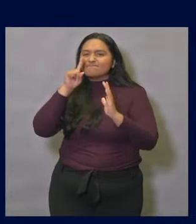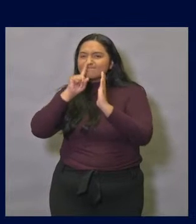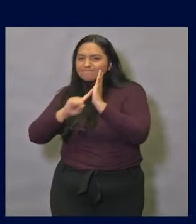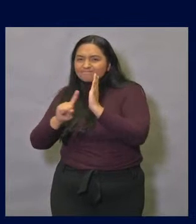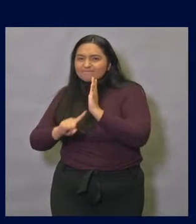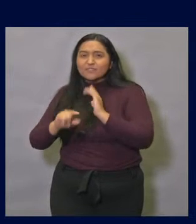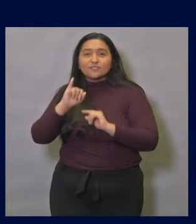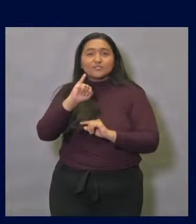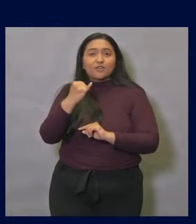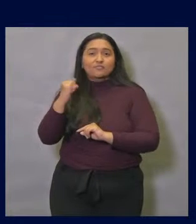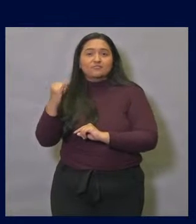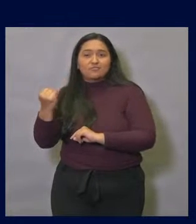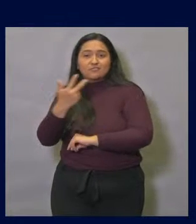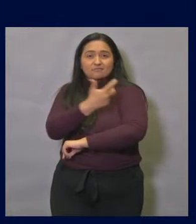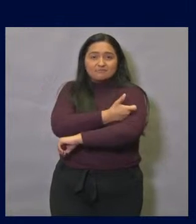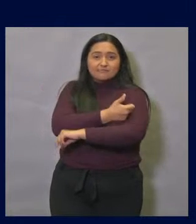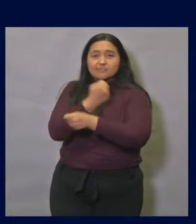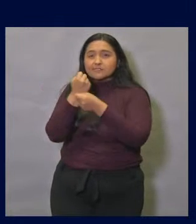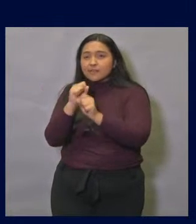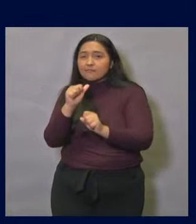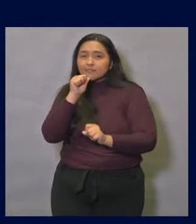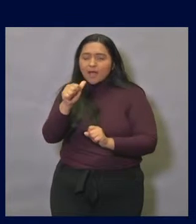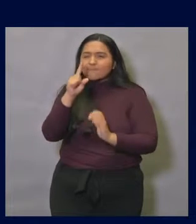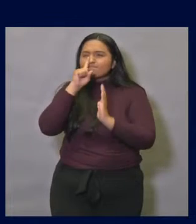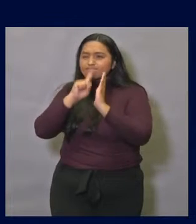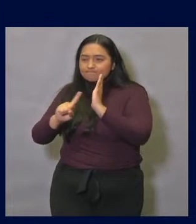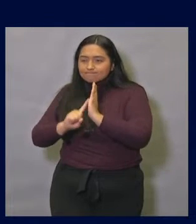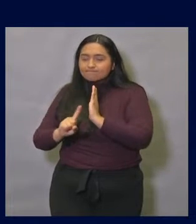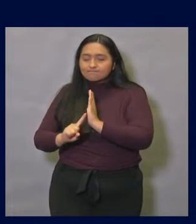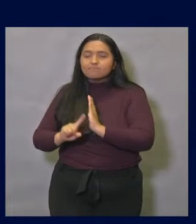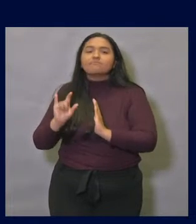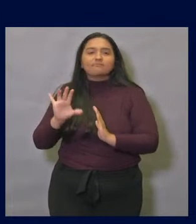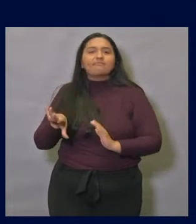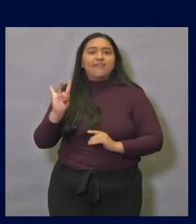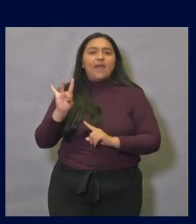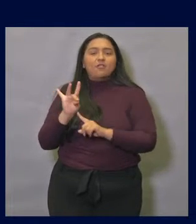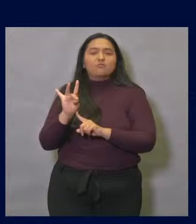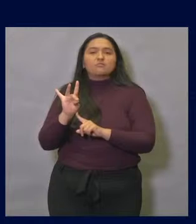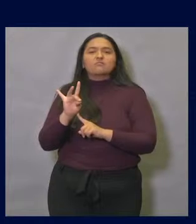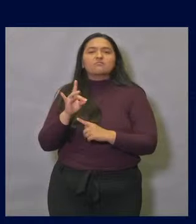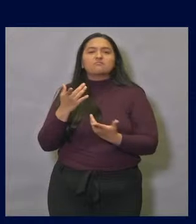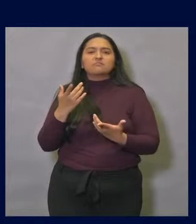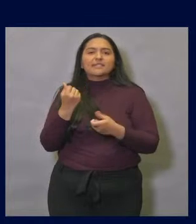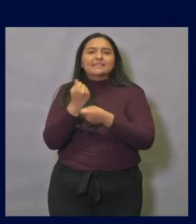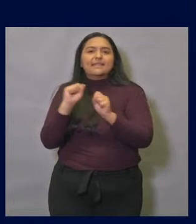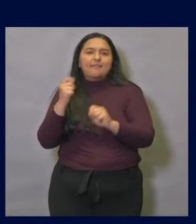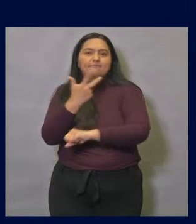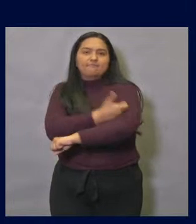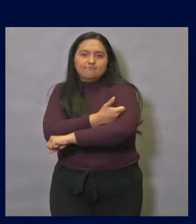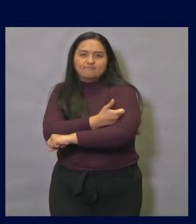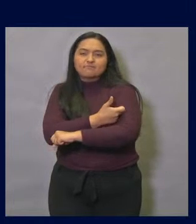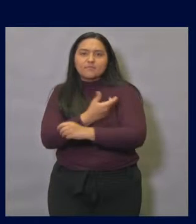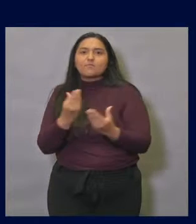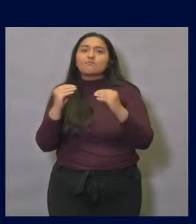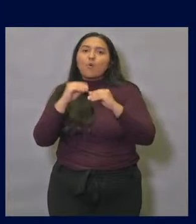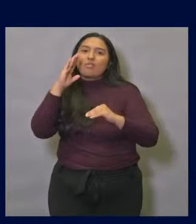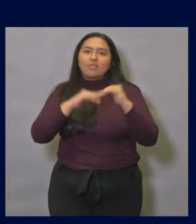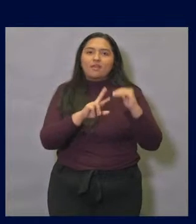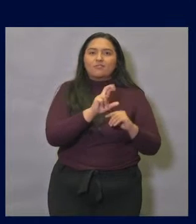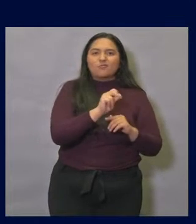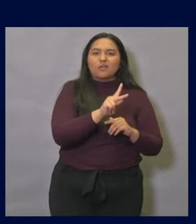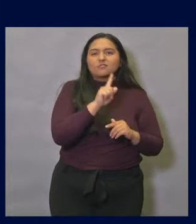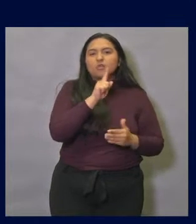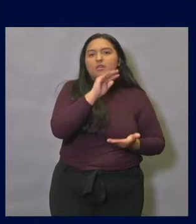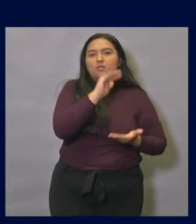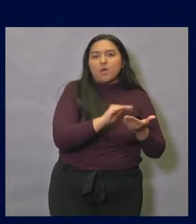la vacuna Johnson & Johnson. Encontraron que los beneficios de volver a usar la vacuna superan los riesgos y recomendaron volver a